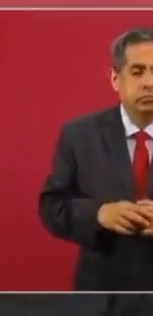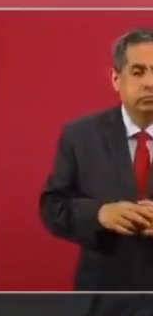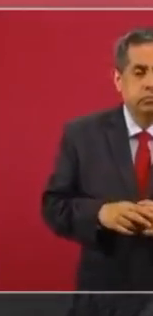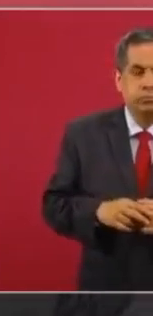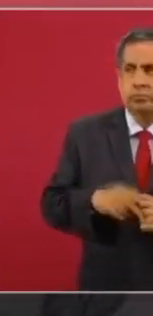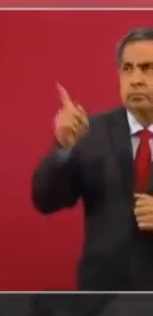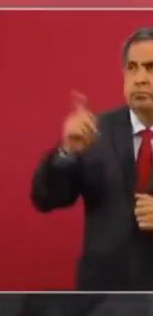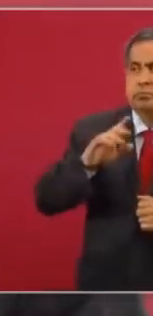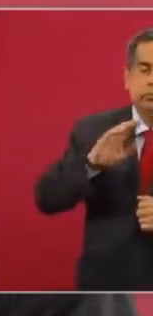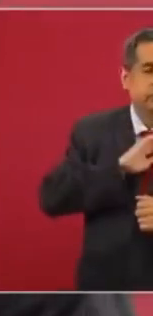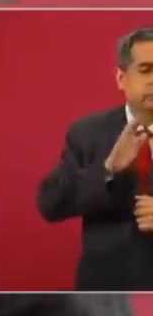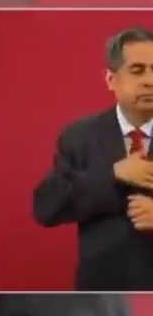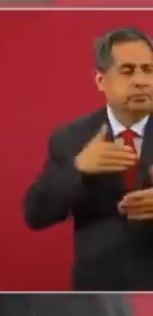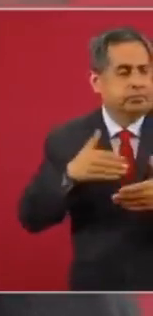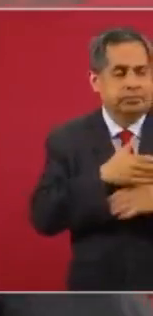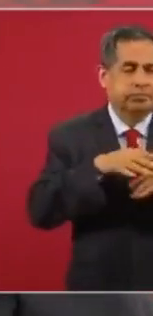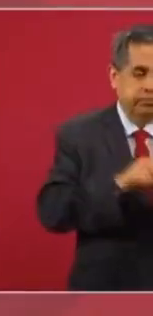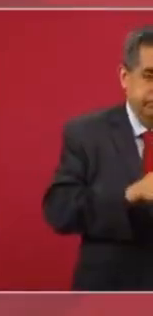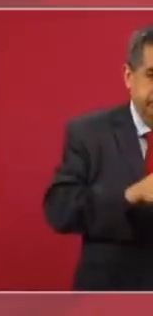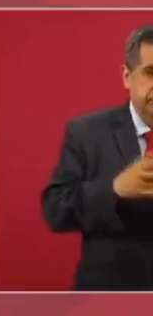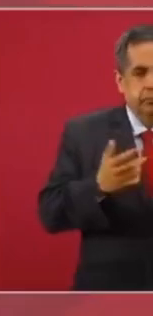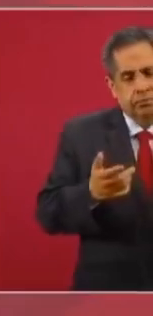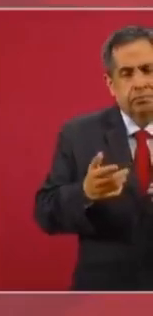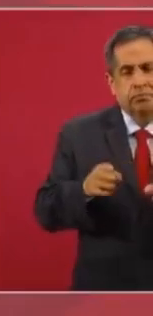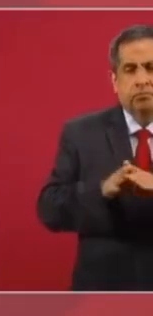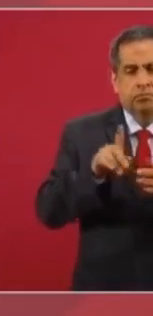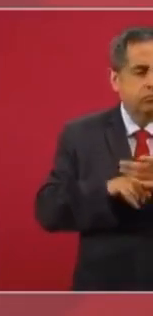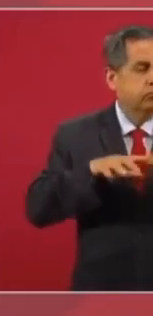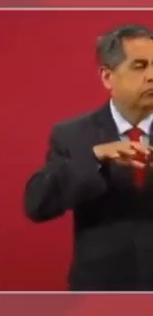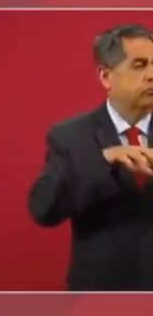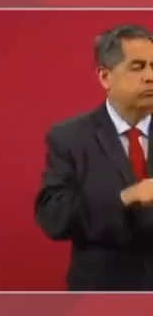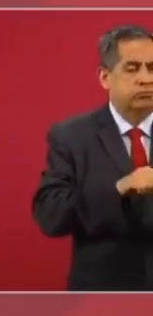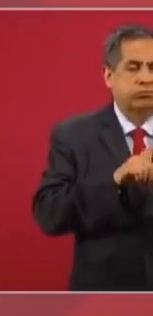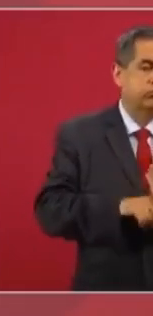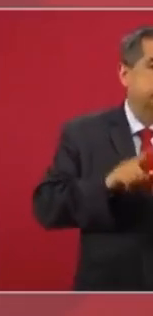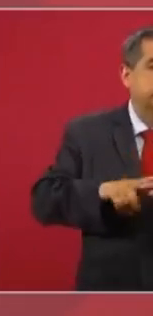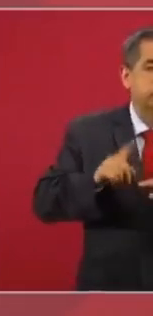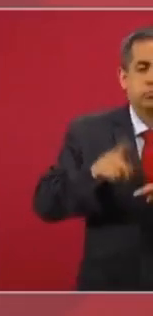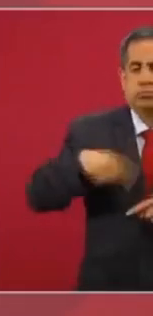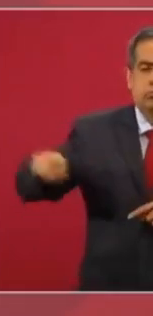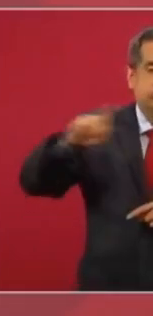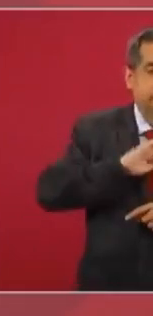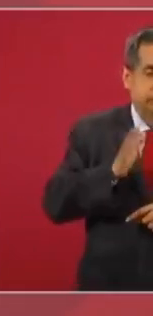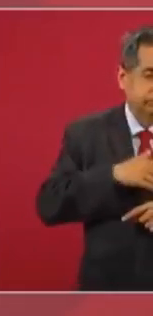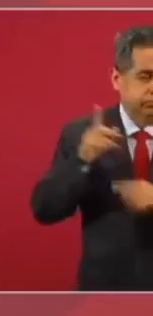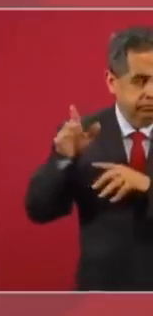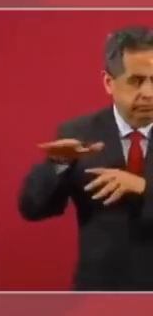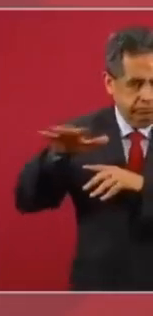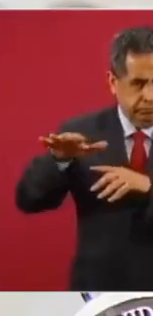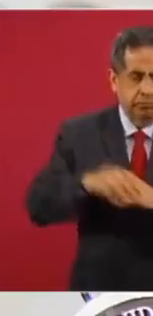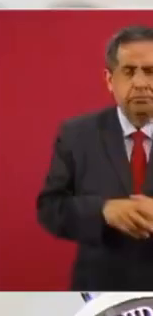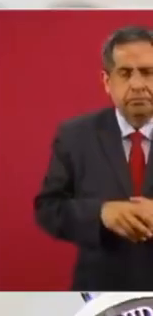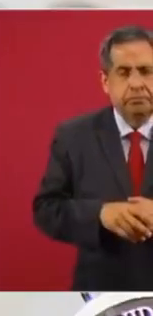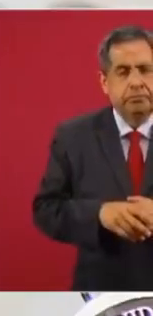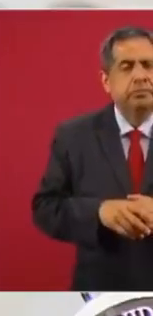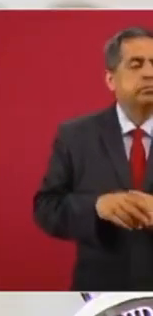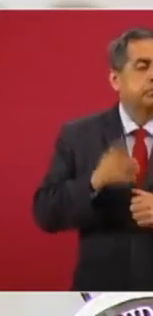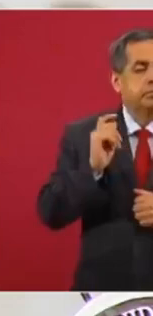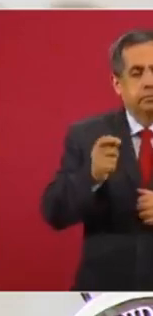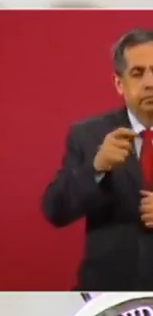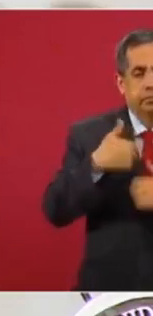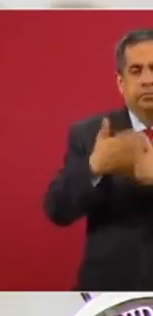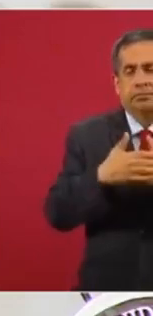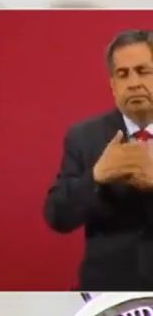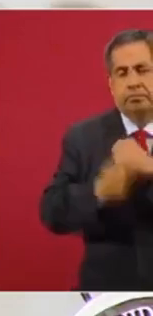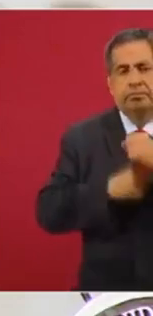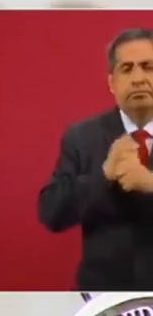de la invasión y la toma de Tenochtitlan por los colonizadores. Todo esto es para el